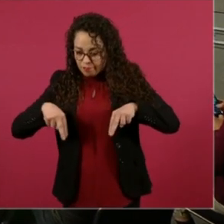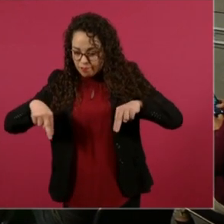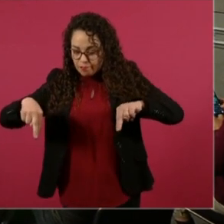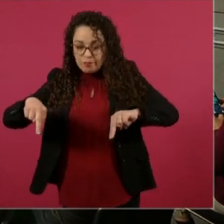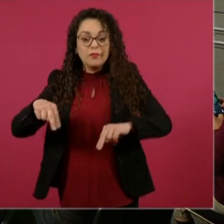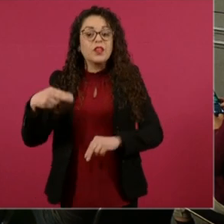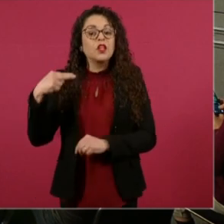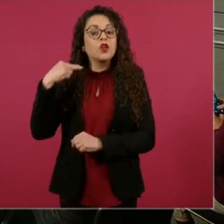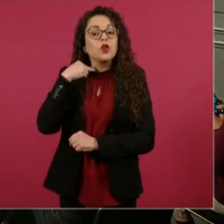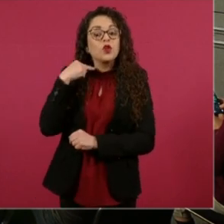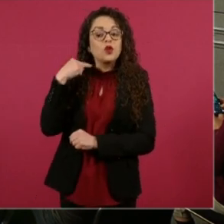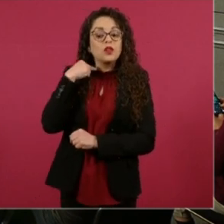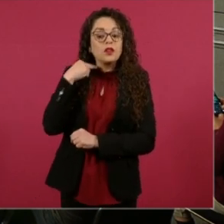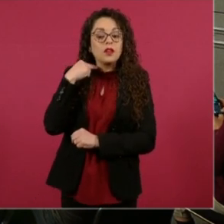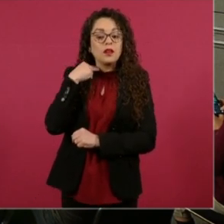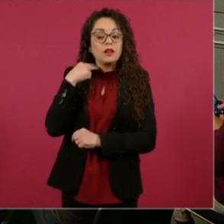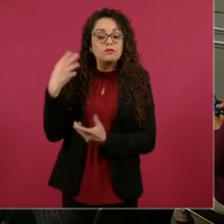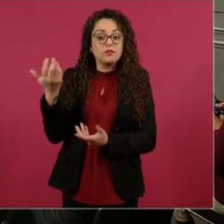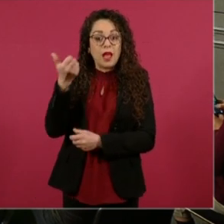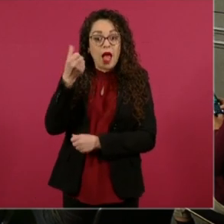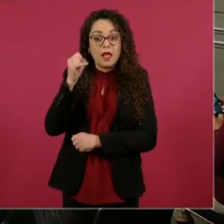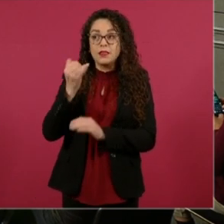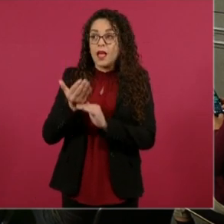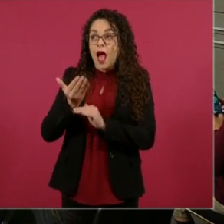Así nos trataban.